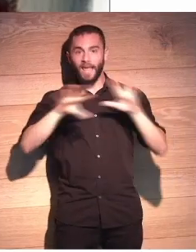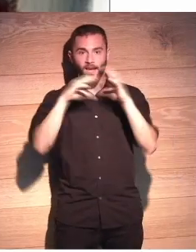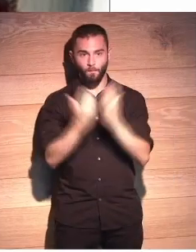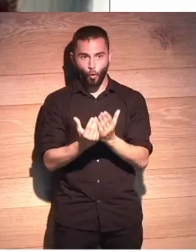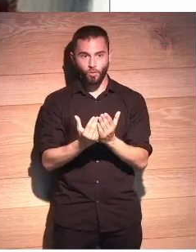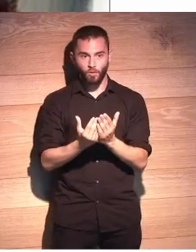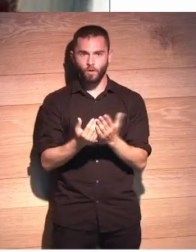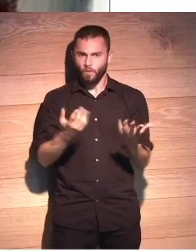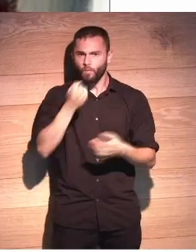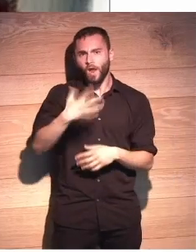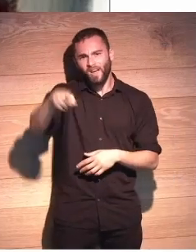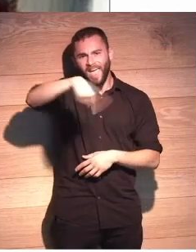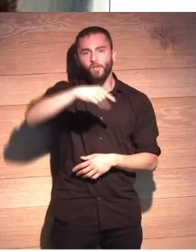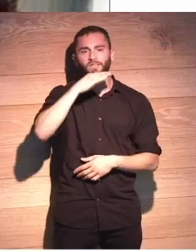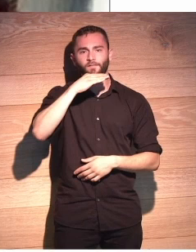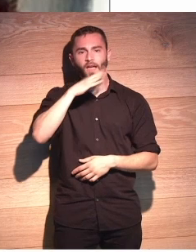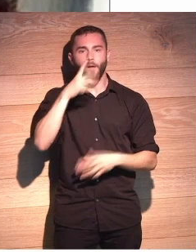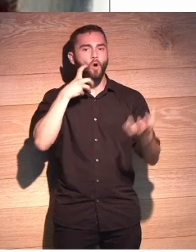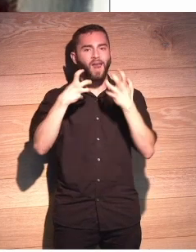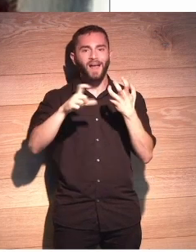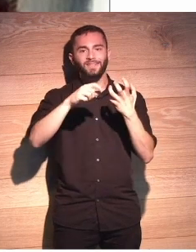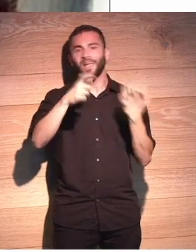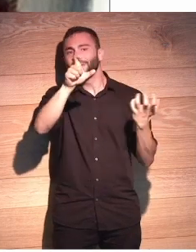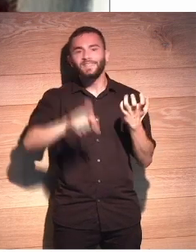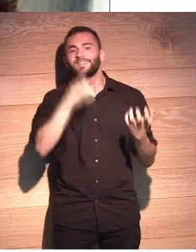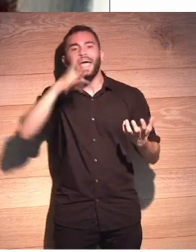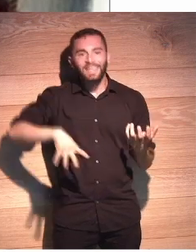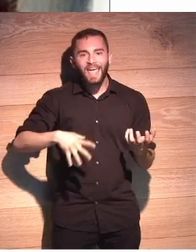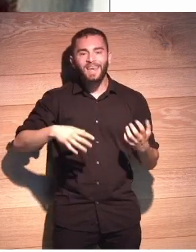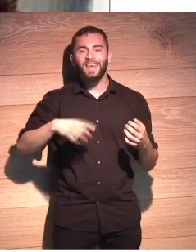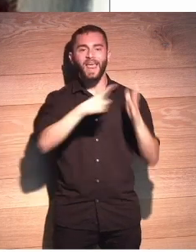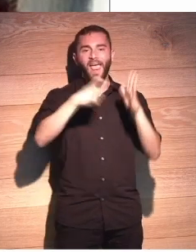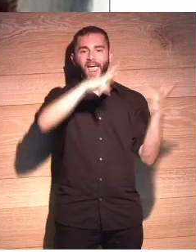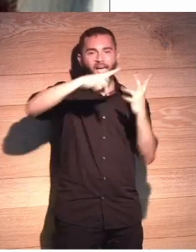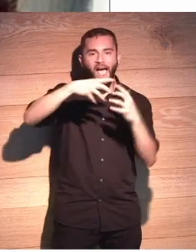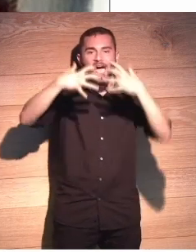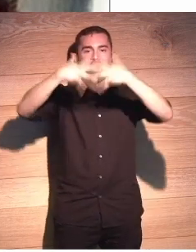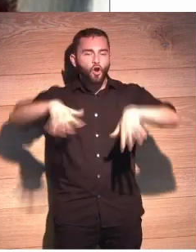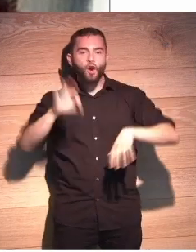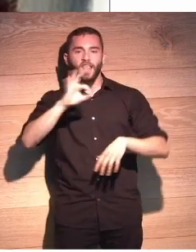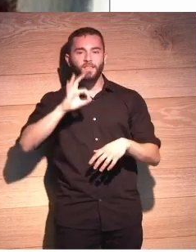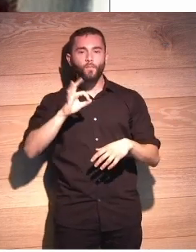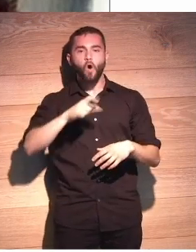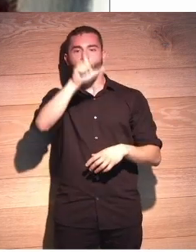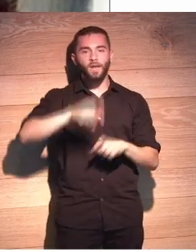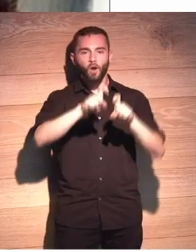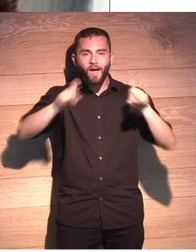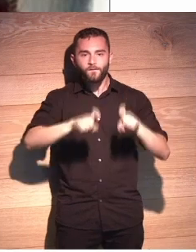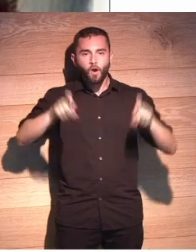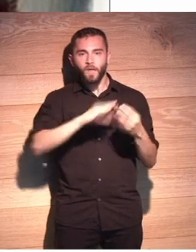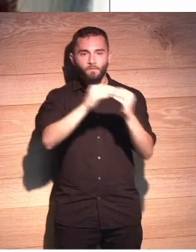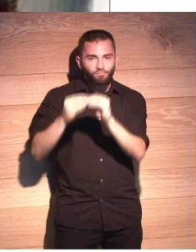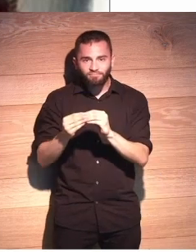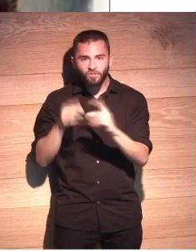bueno, a ellos también se enfadaron porque dijeron, ¿quién es el artista, el algoritmo o el programador que ha metido todos los cuadros para que haga el